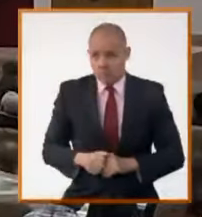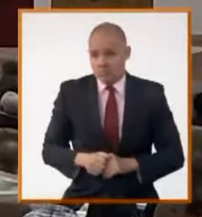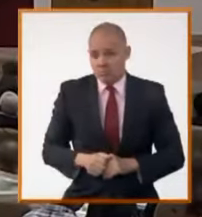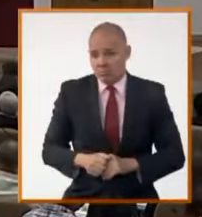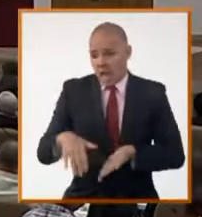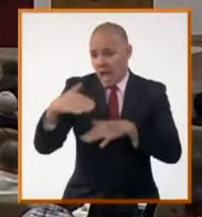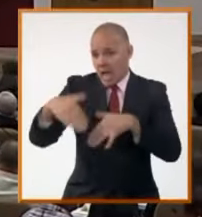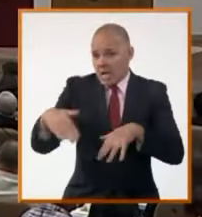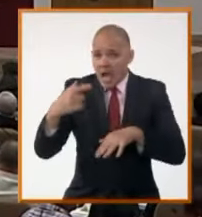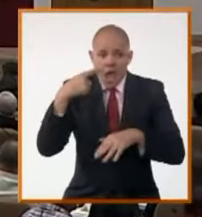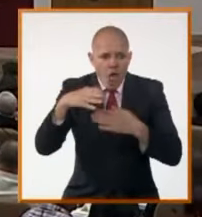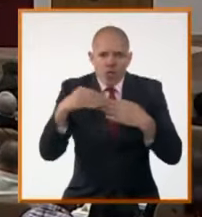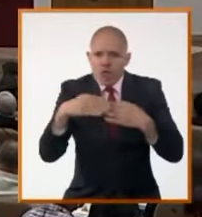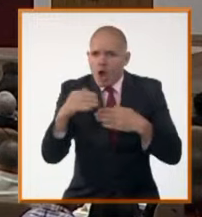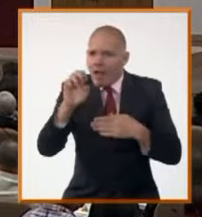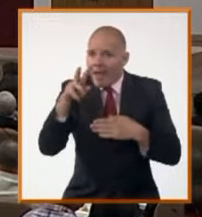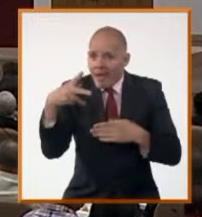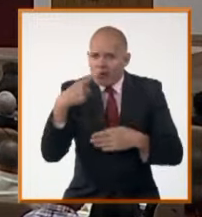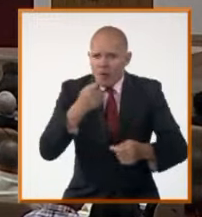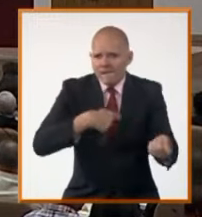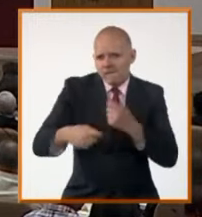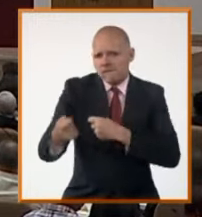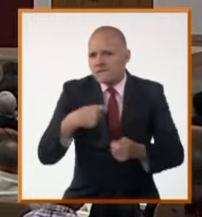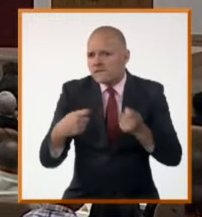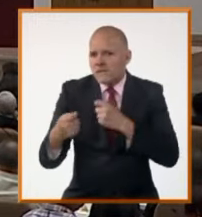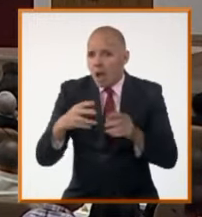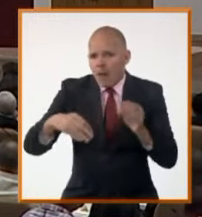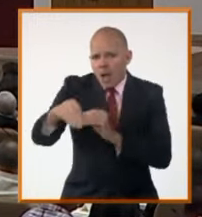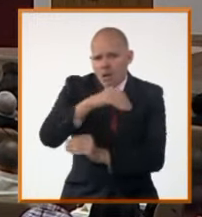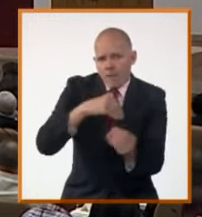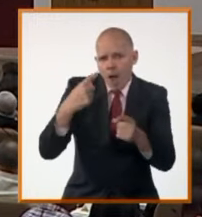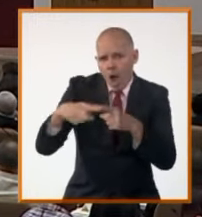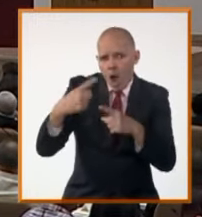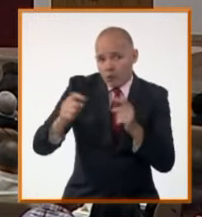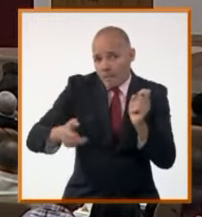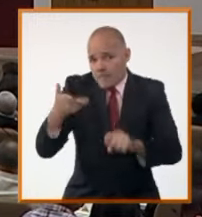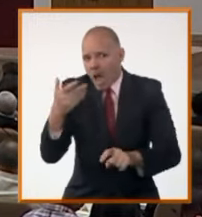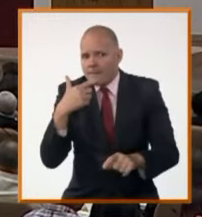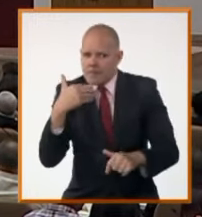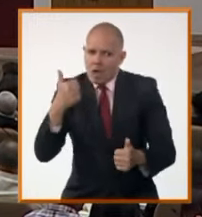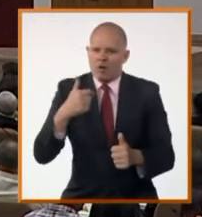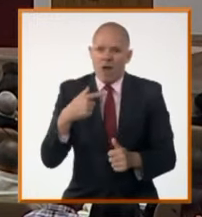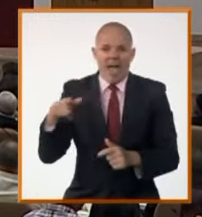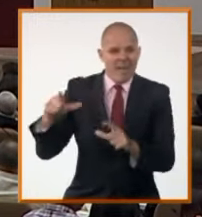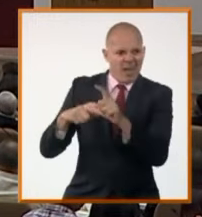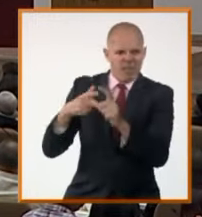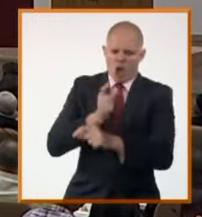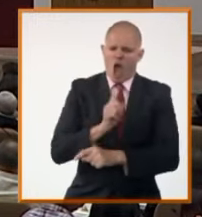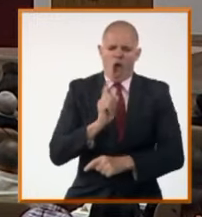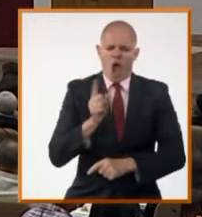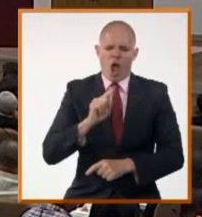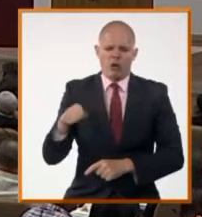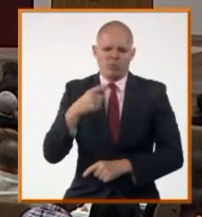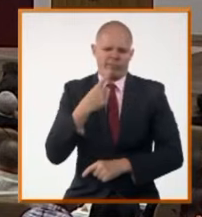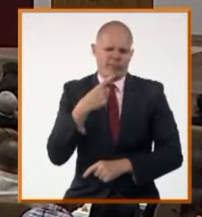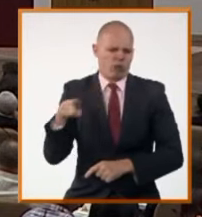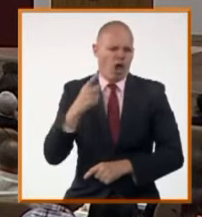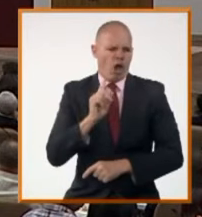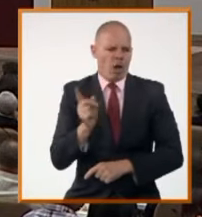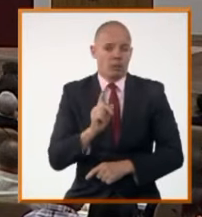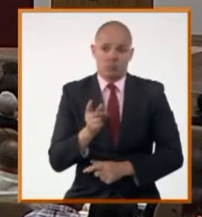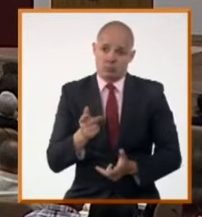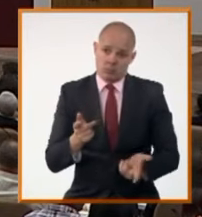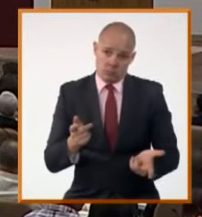con anterioridad, tienen varias causas la masiva fluctuación